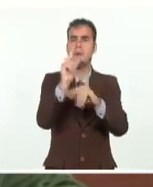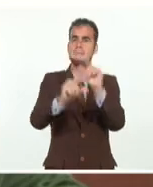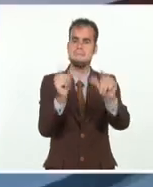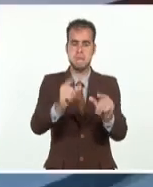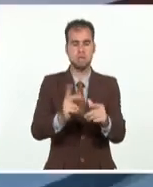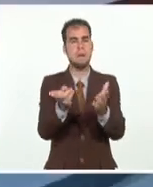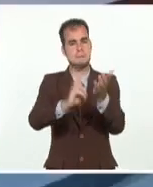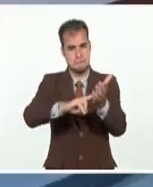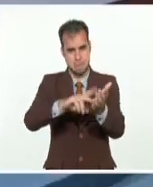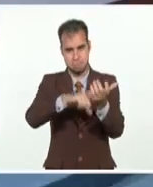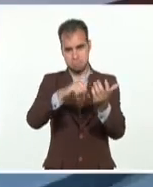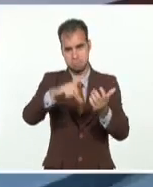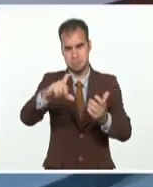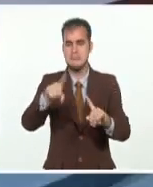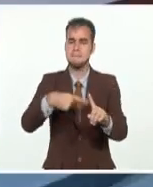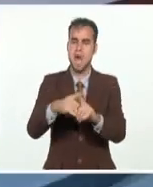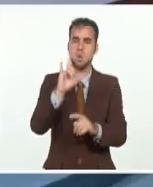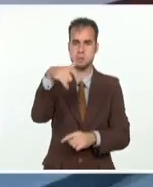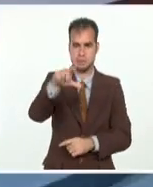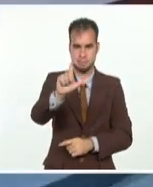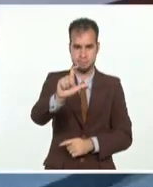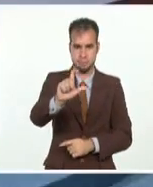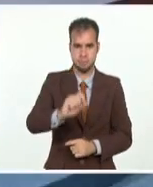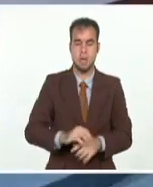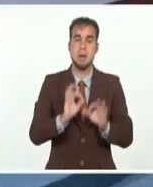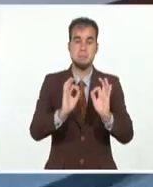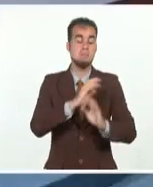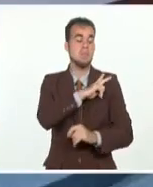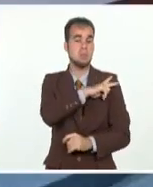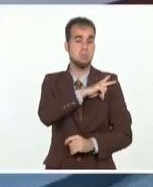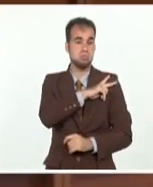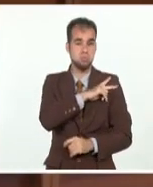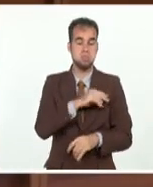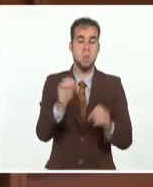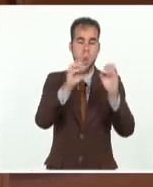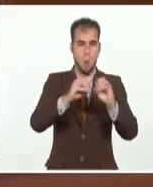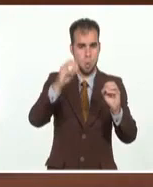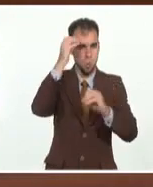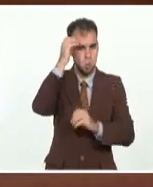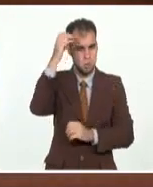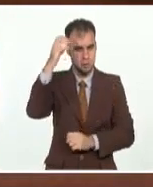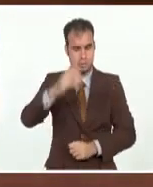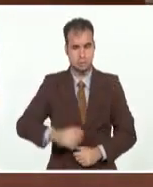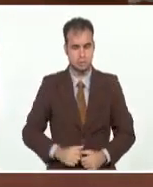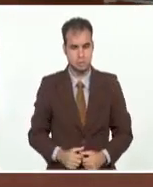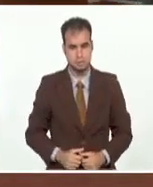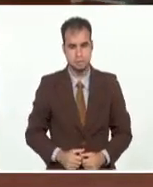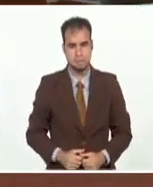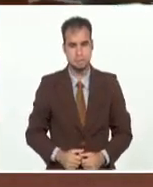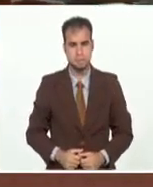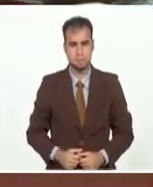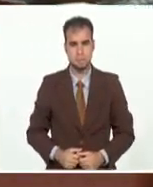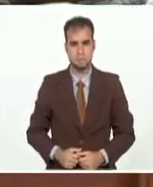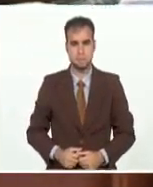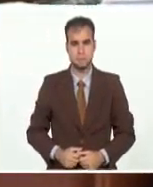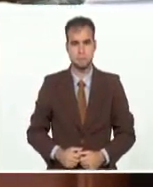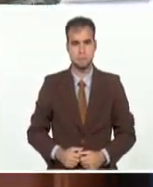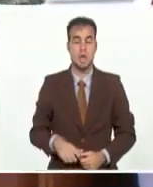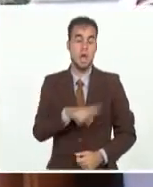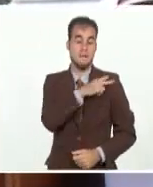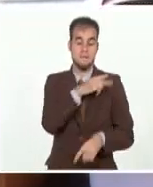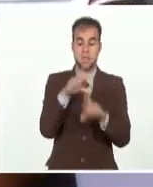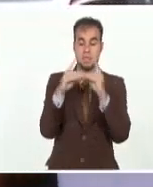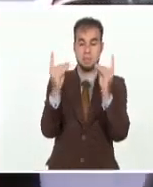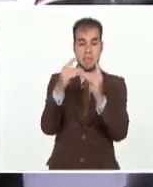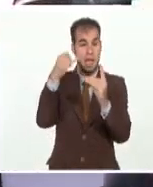Unión de Jóvenes Comunistas, así como a los dirigentes de las organizaciones de masas y del gobierno. El jefe del Departamento Ideológico del Comité